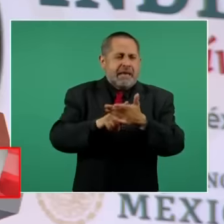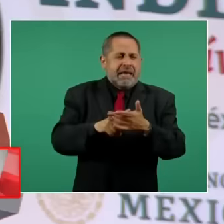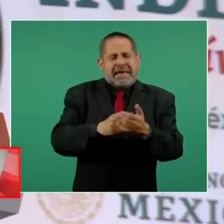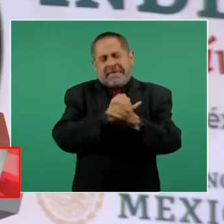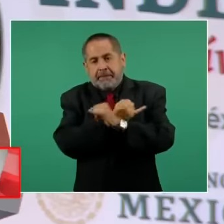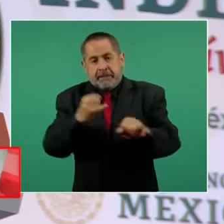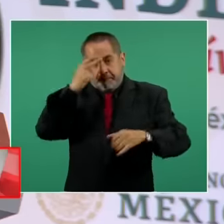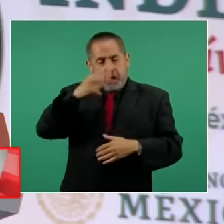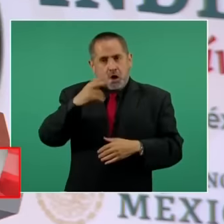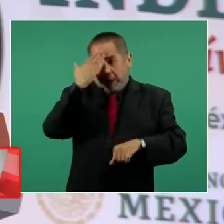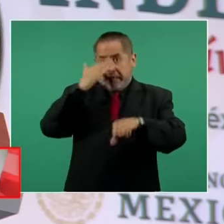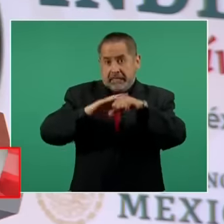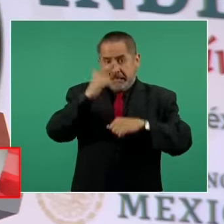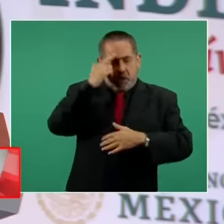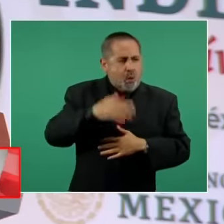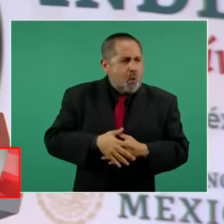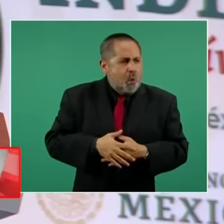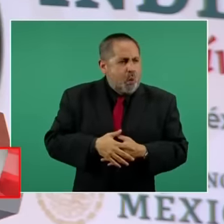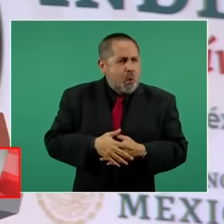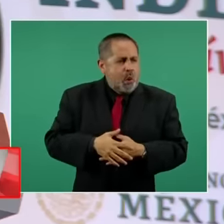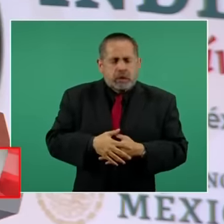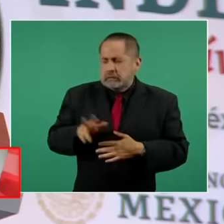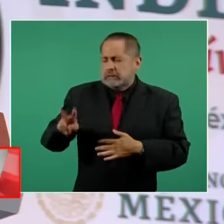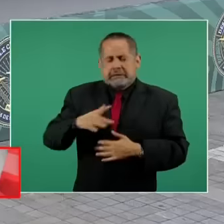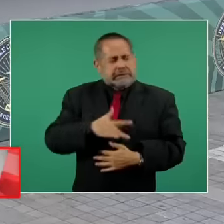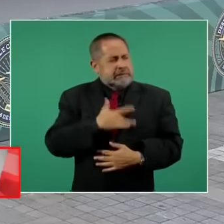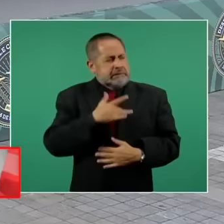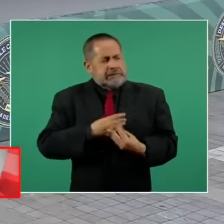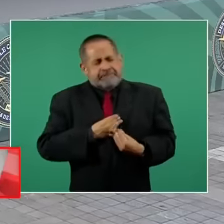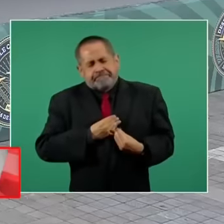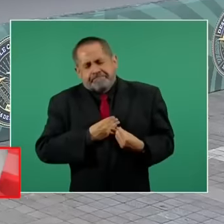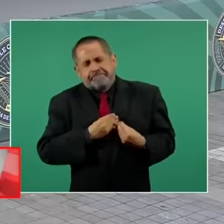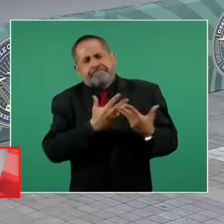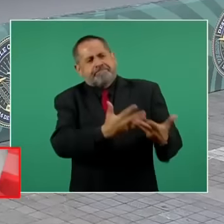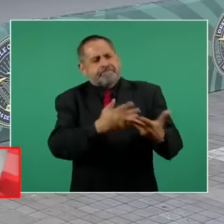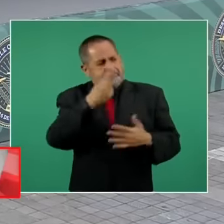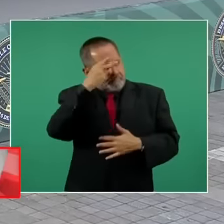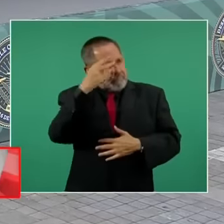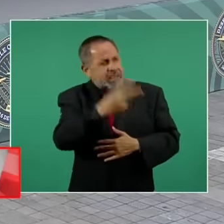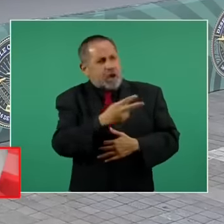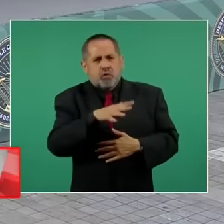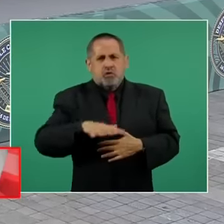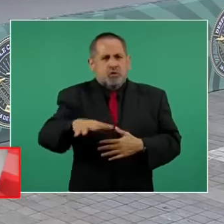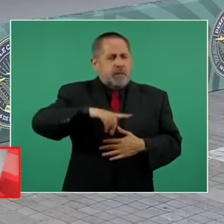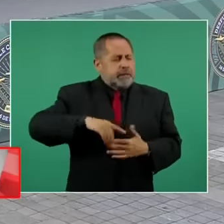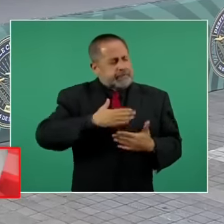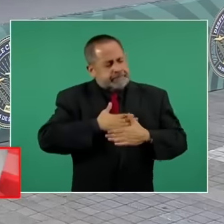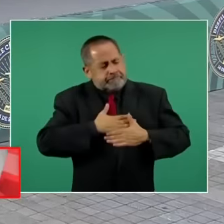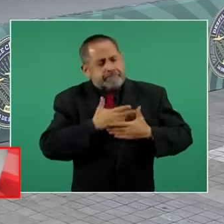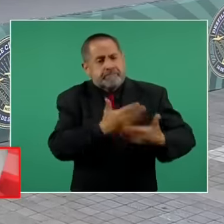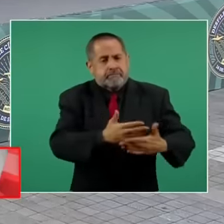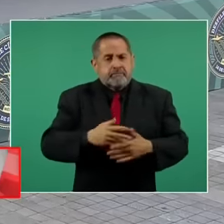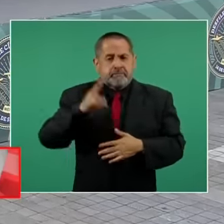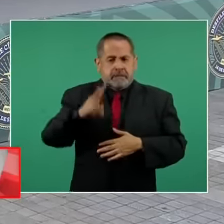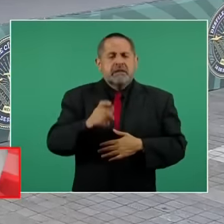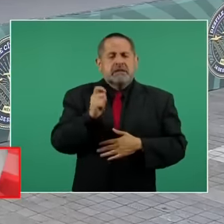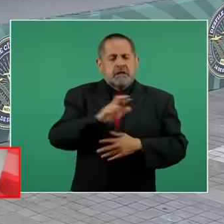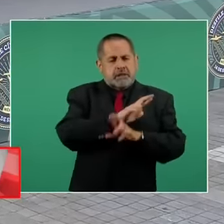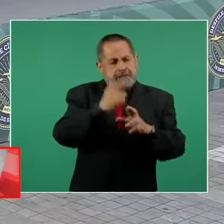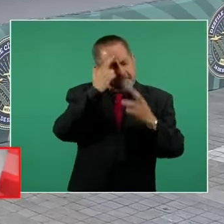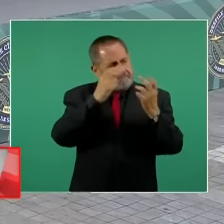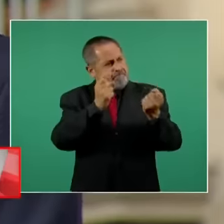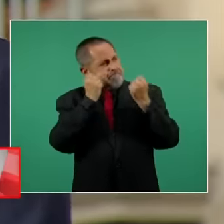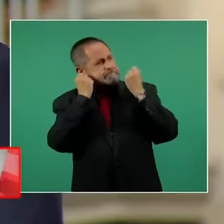nuestros sentimientos ante su gobierno y su pueblo. Lo hago consciente de que es un reconocimiento a los